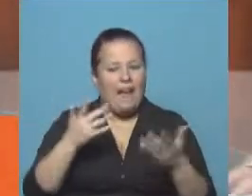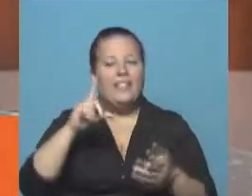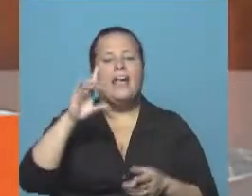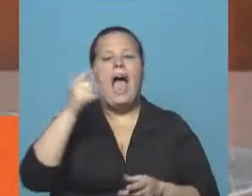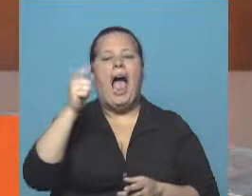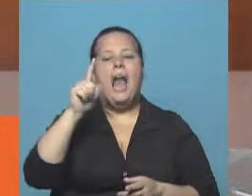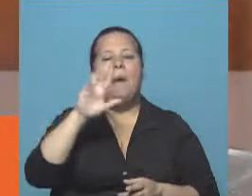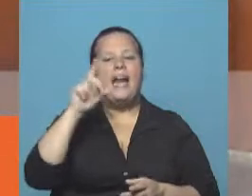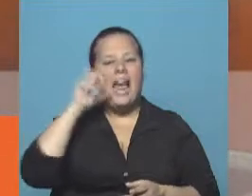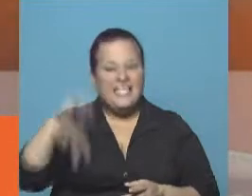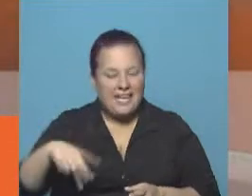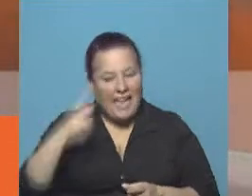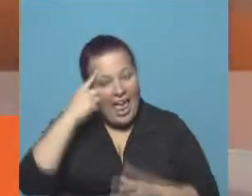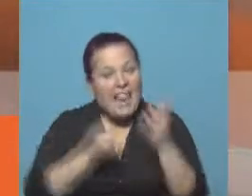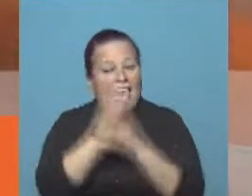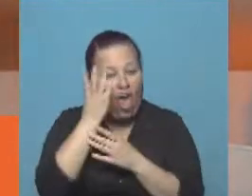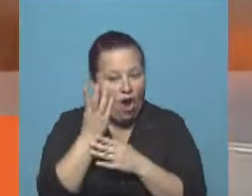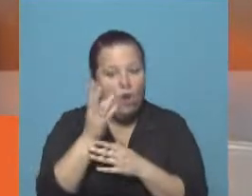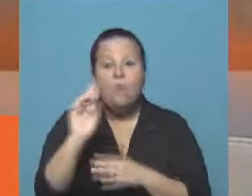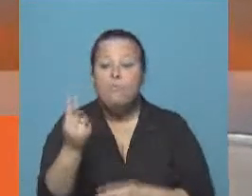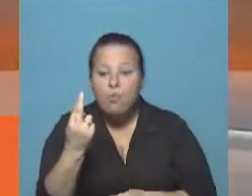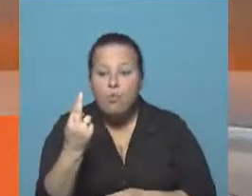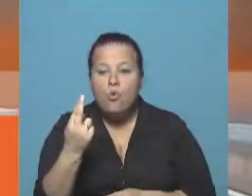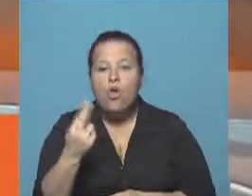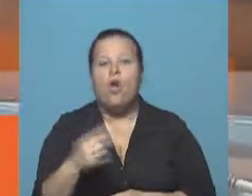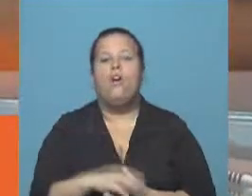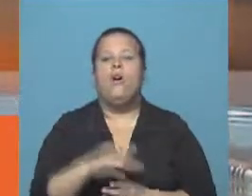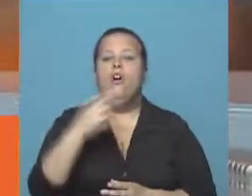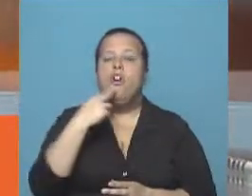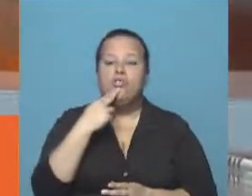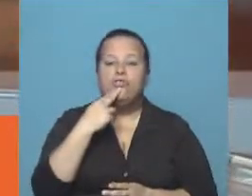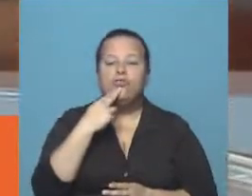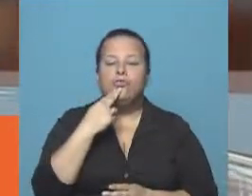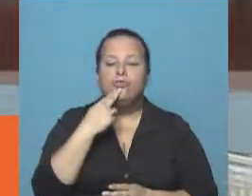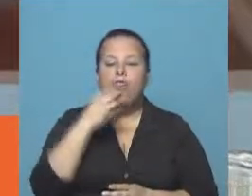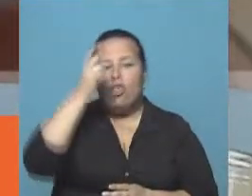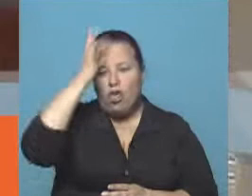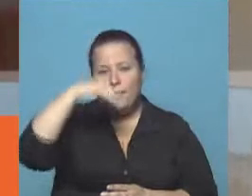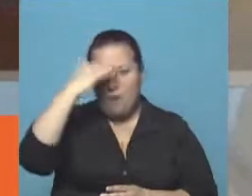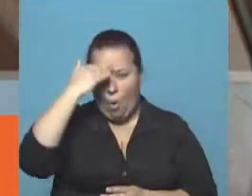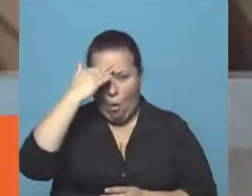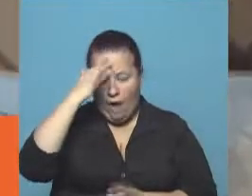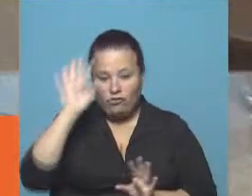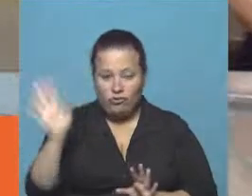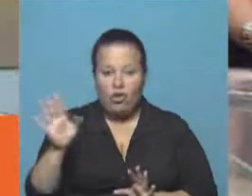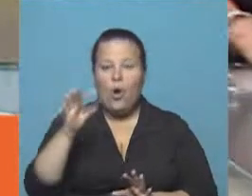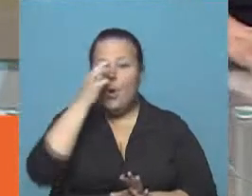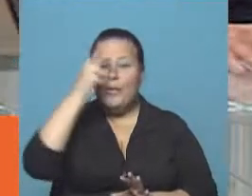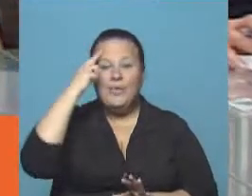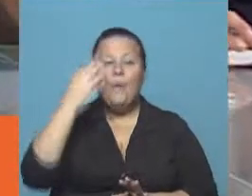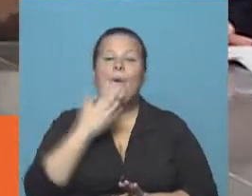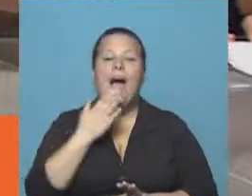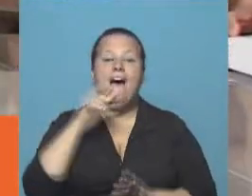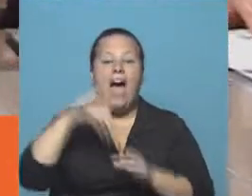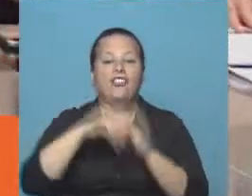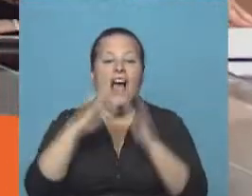Lucas Albarracín, el mentor, murió a las 12 menos cuarto de un 29 de abril en